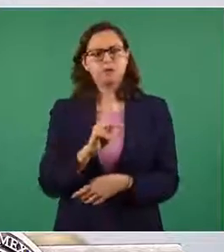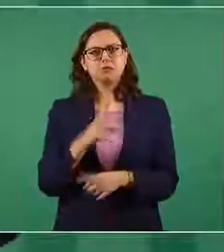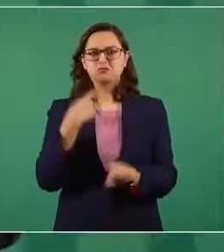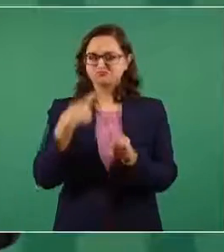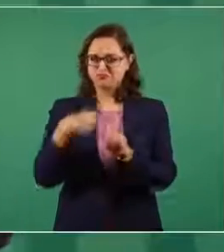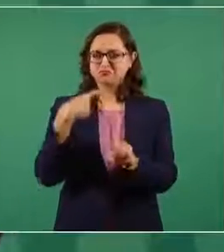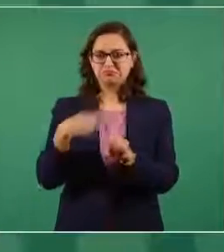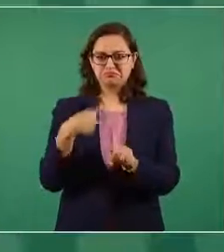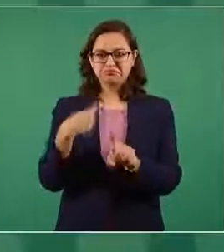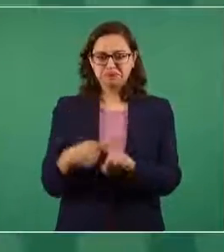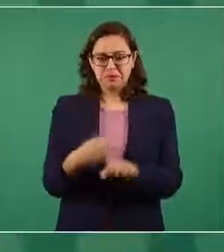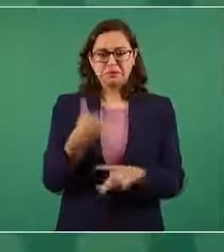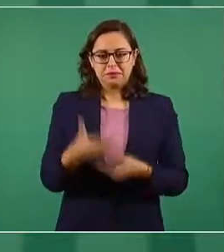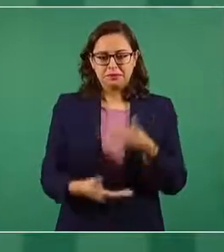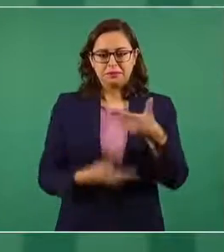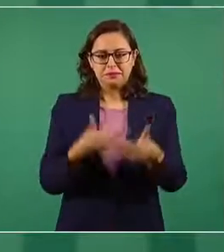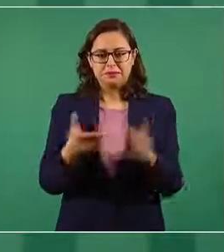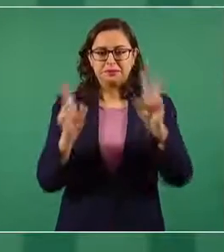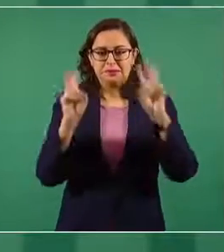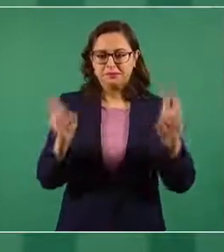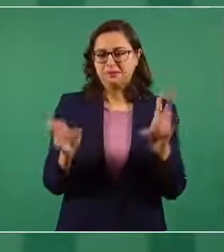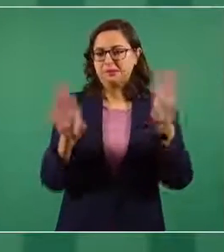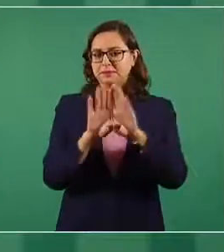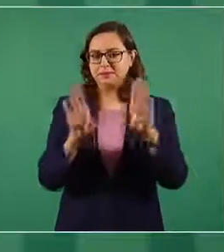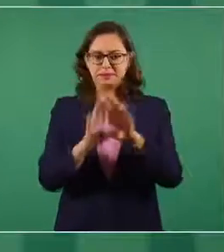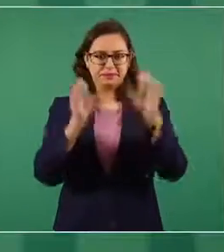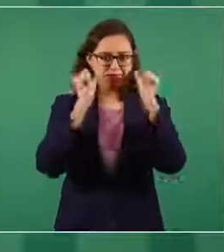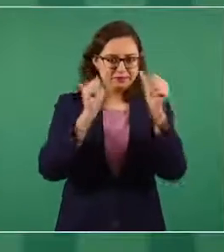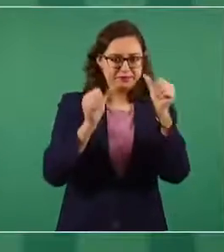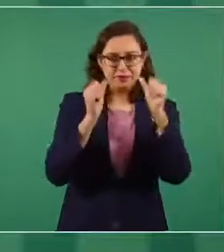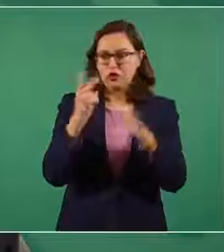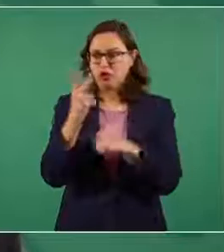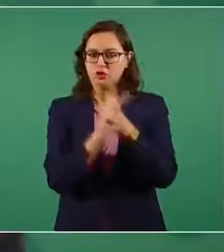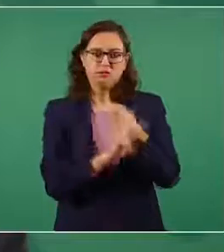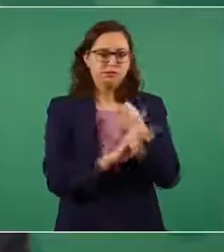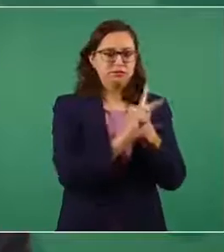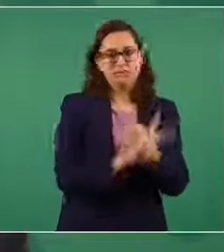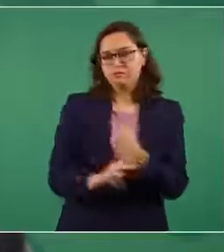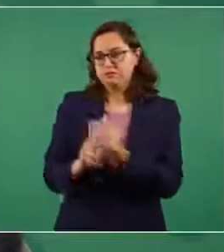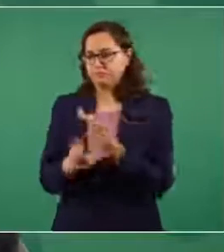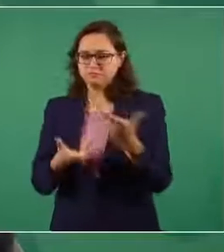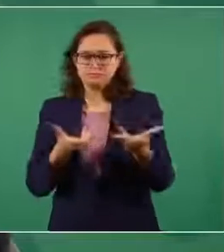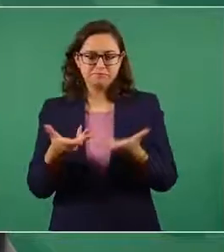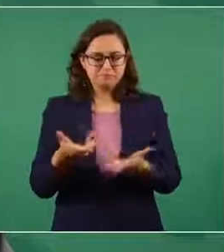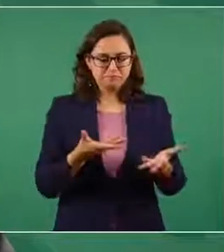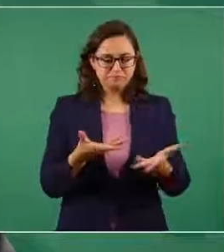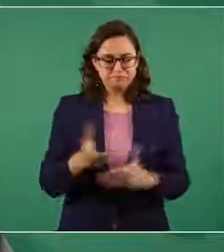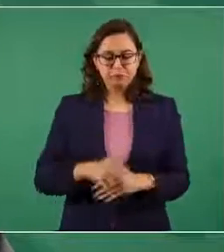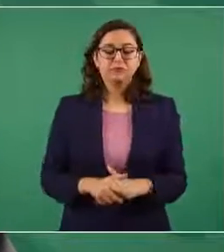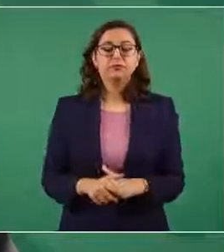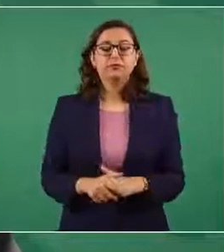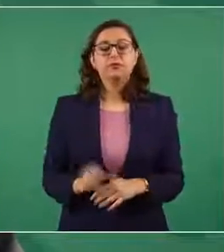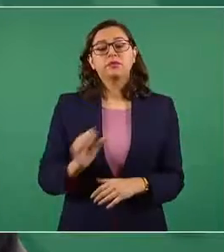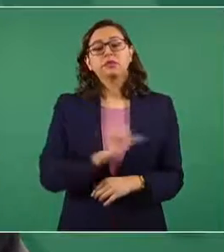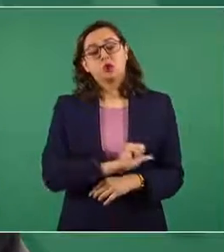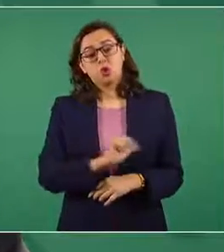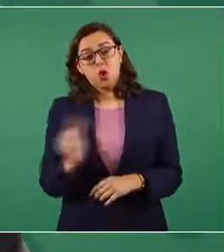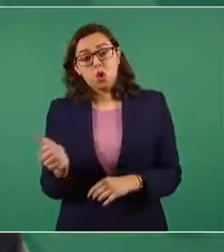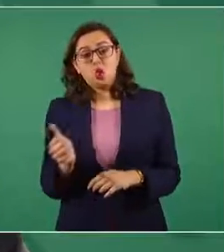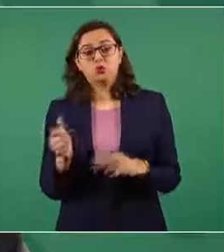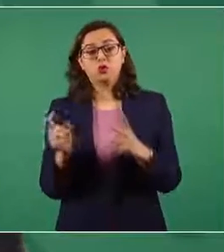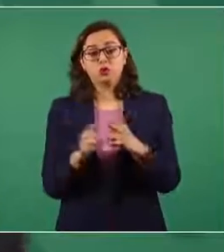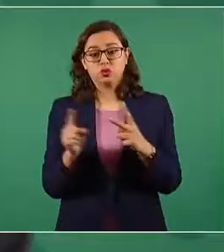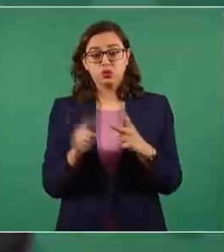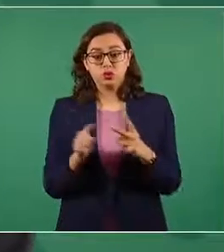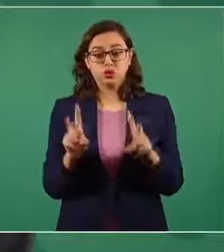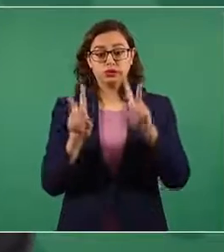se va a tocar también este tema de la migración, la estrategia que Estados Unidos plantea, lo que México piensa. Luego, el otro tema también